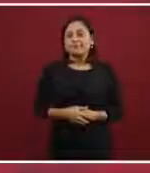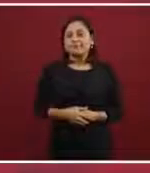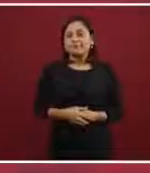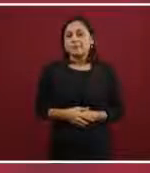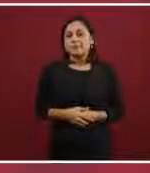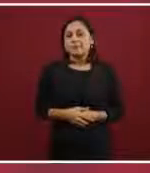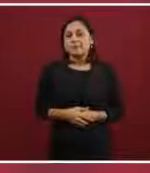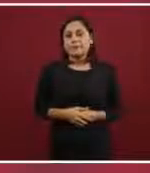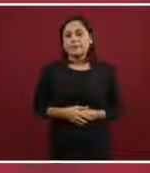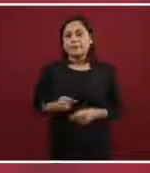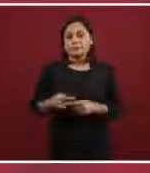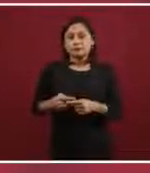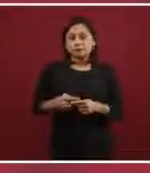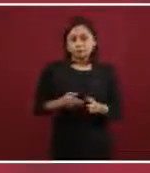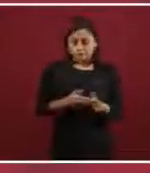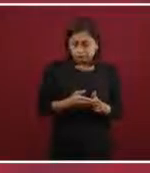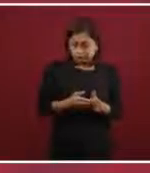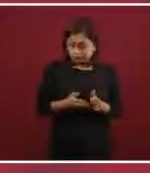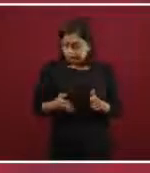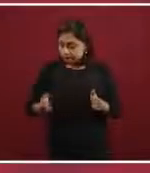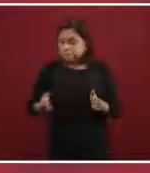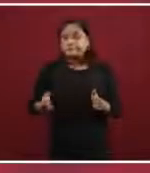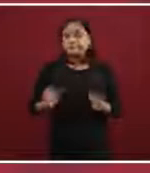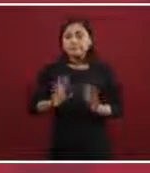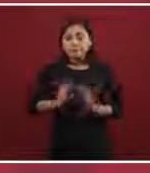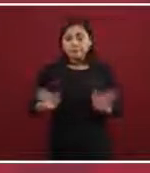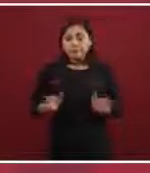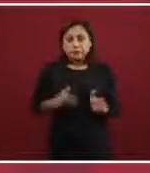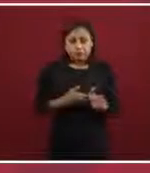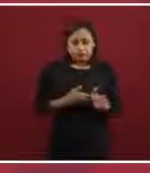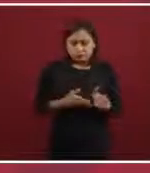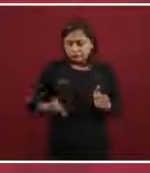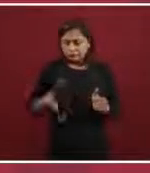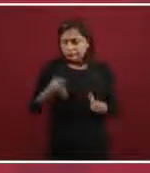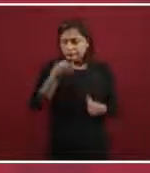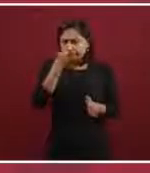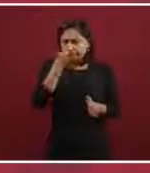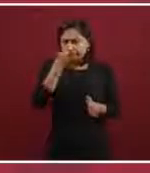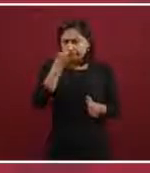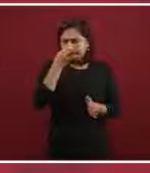se ha logrado mucho en poco tiempo